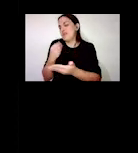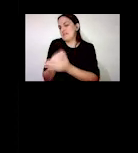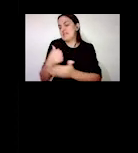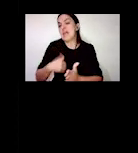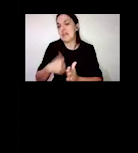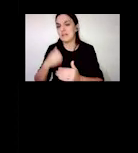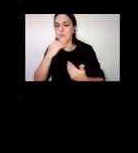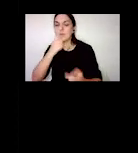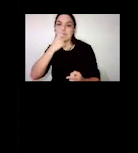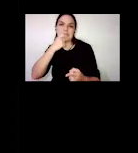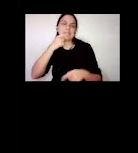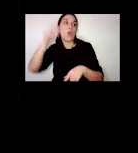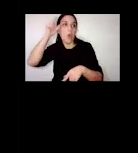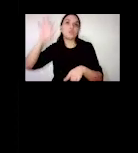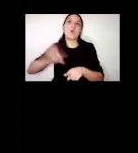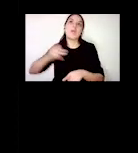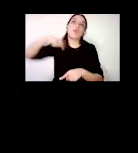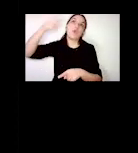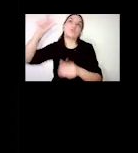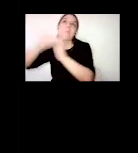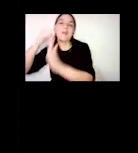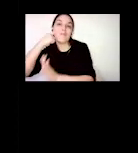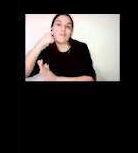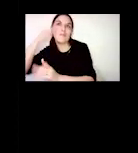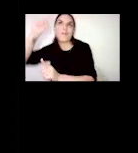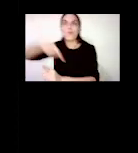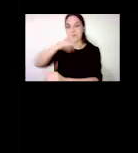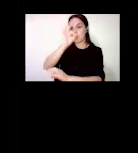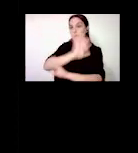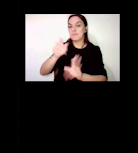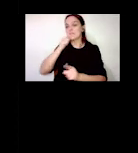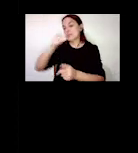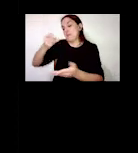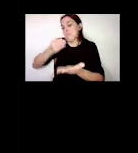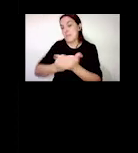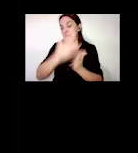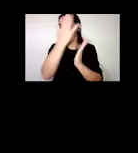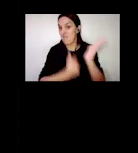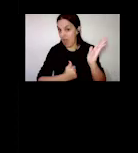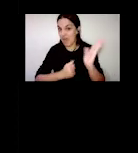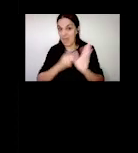vive en el país y que nunca haya vuelto. Si nunca solicitó la baja de residencia,